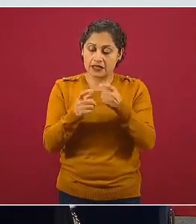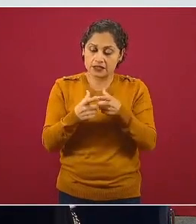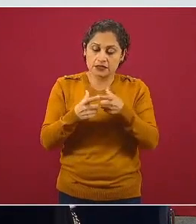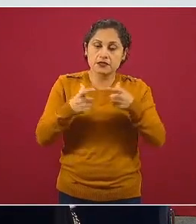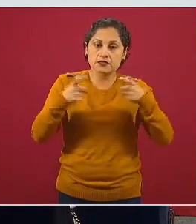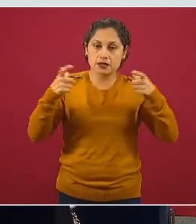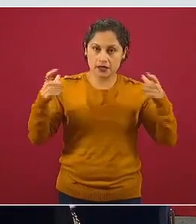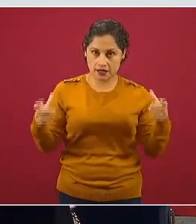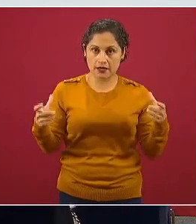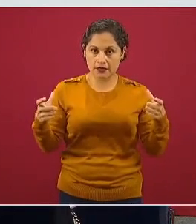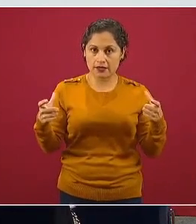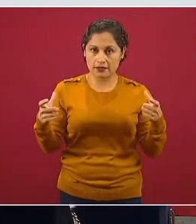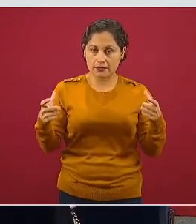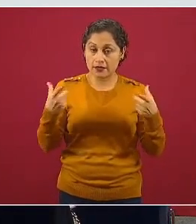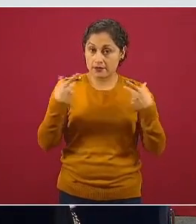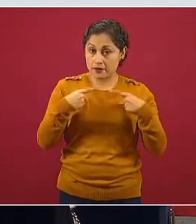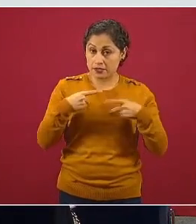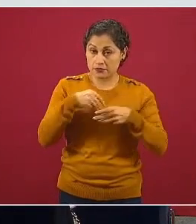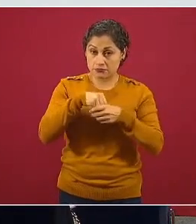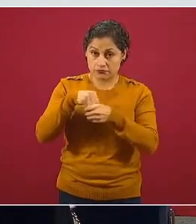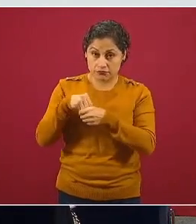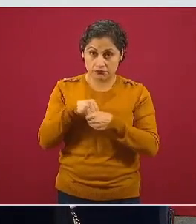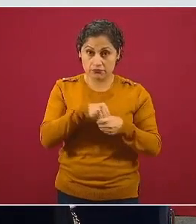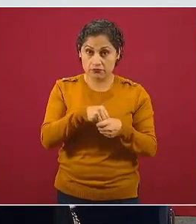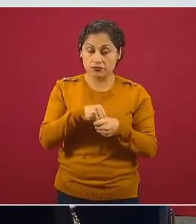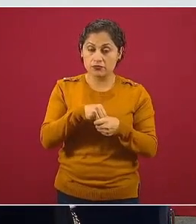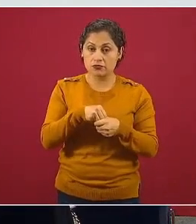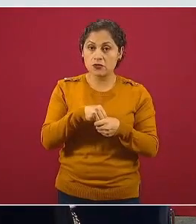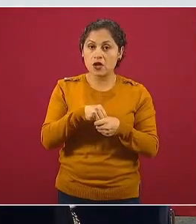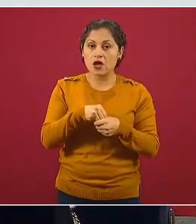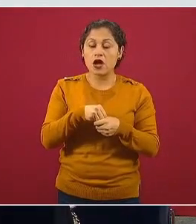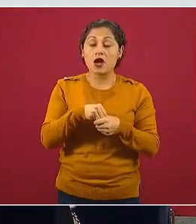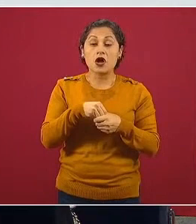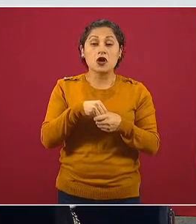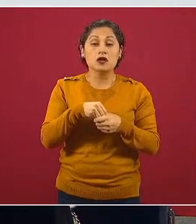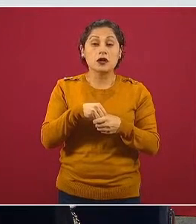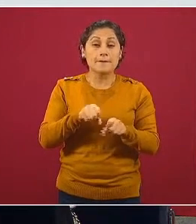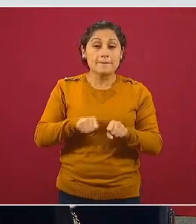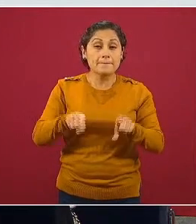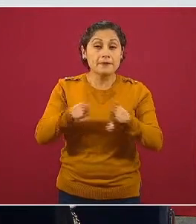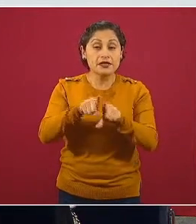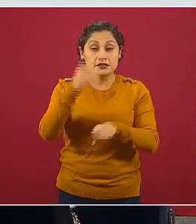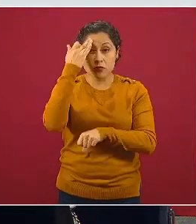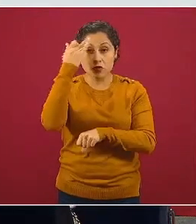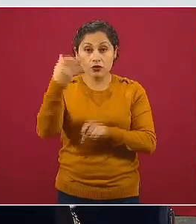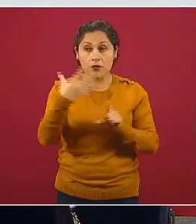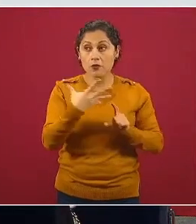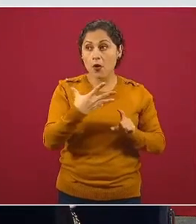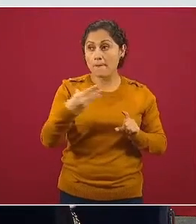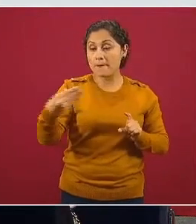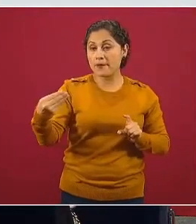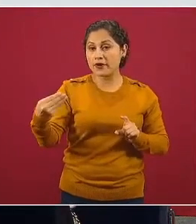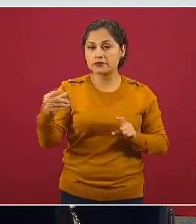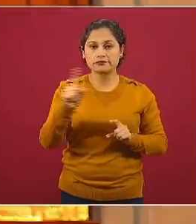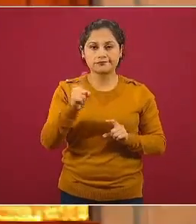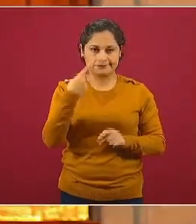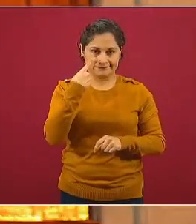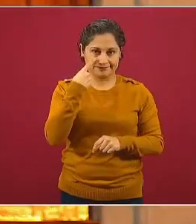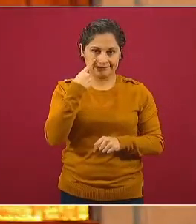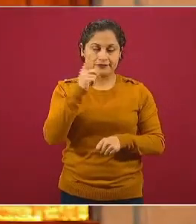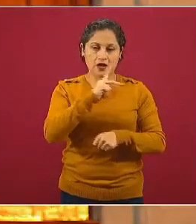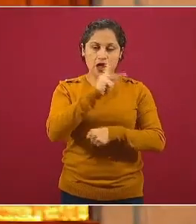territorialmente no se comporta como una sola epidemia. Esto lo hemos dicho varias veces. Si tenemos países